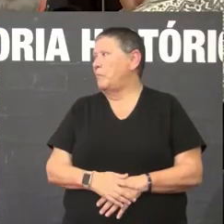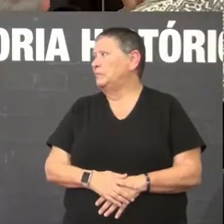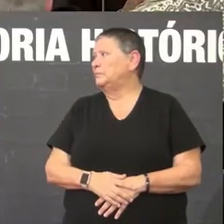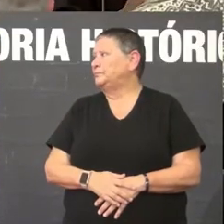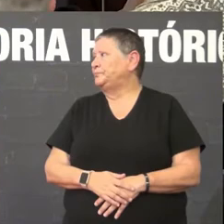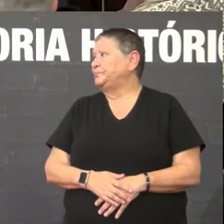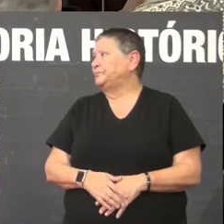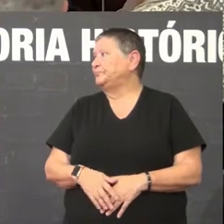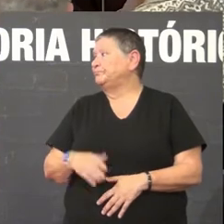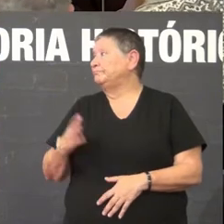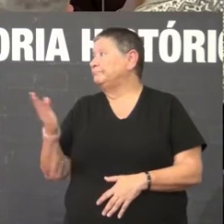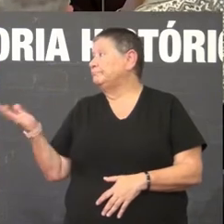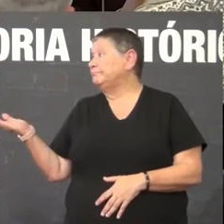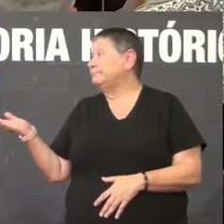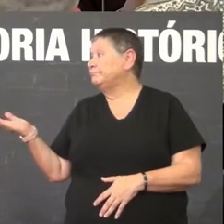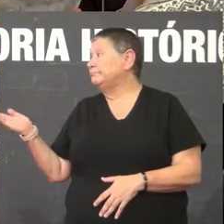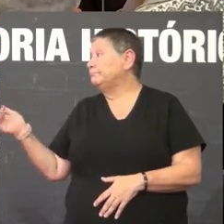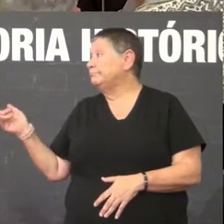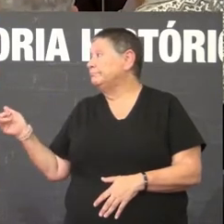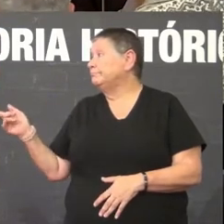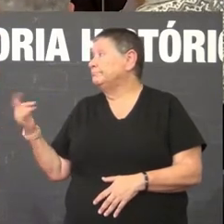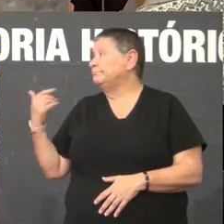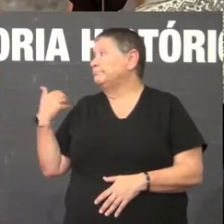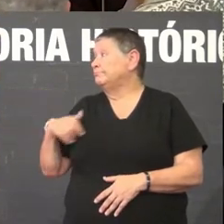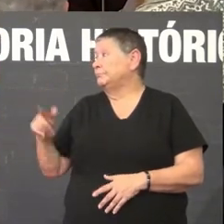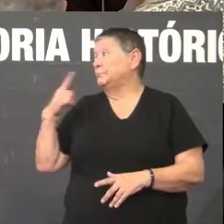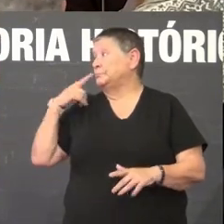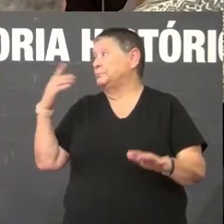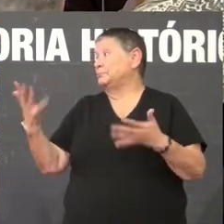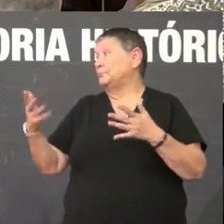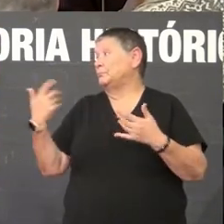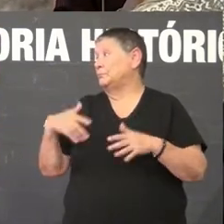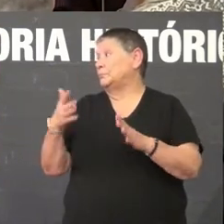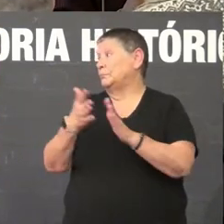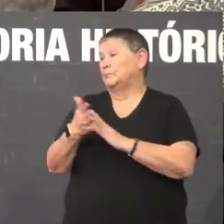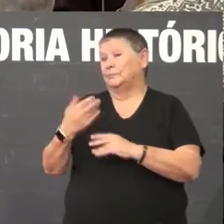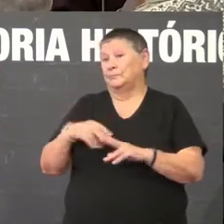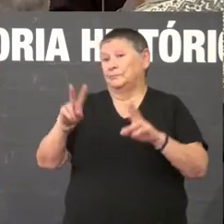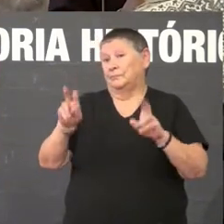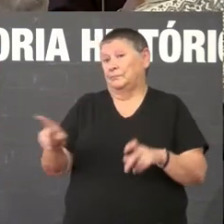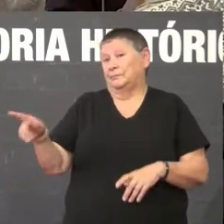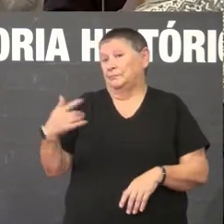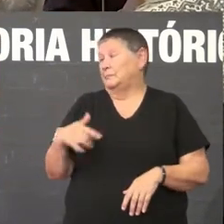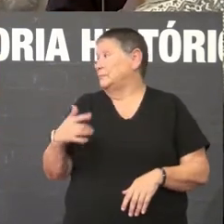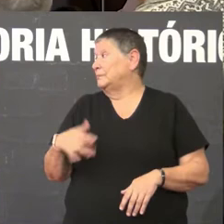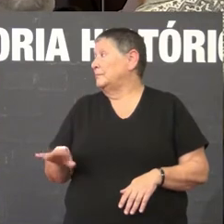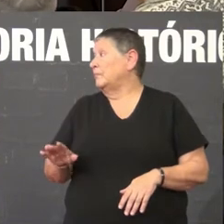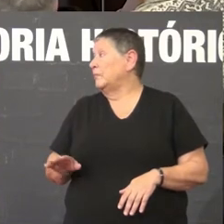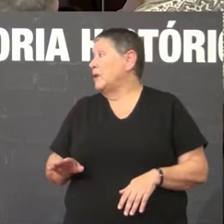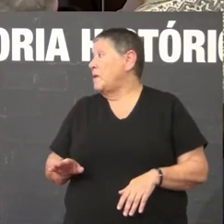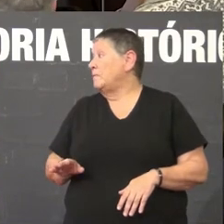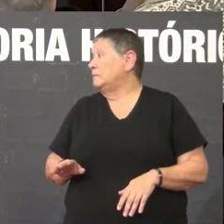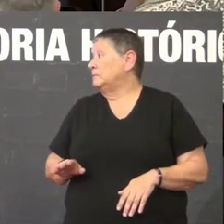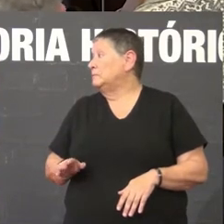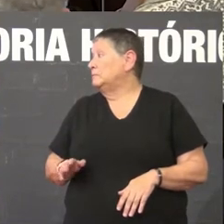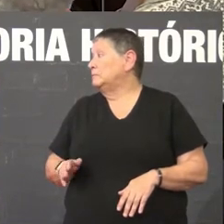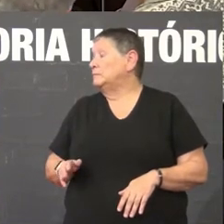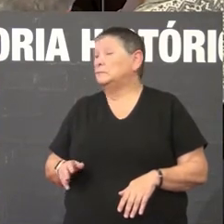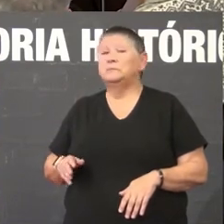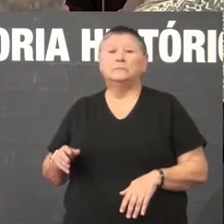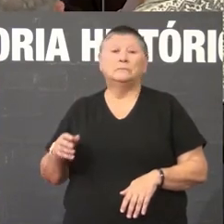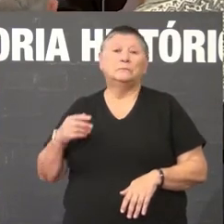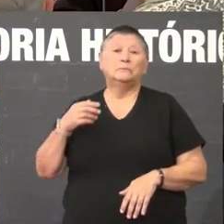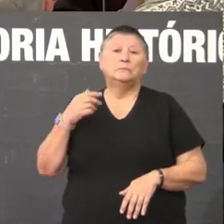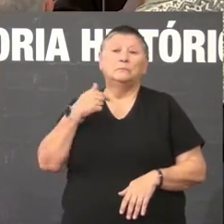Alberte, a túa intervención, máis ou menos, xa falabas precisamente deste ángulo, non? Eu